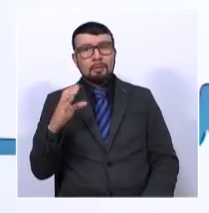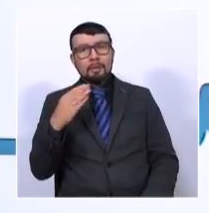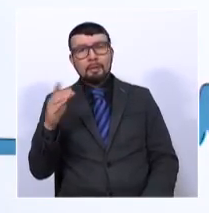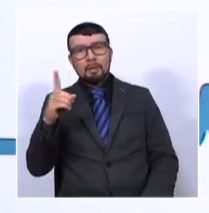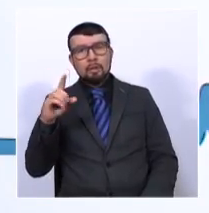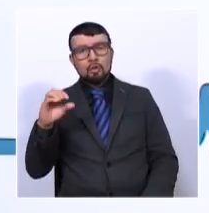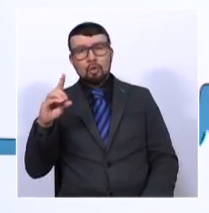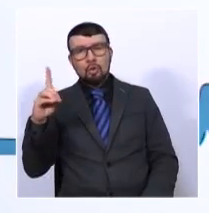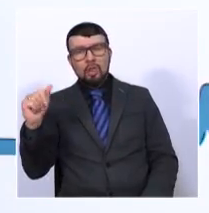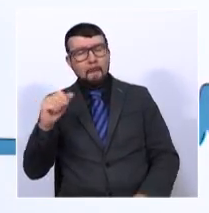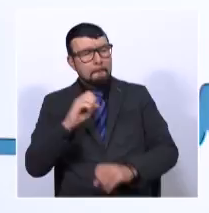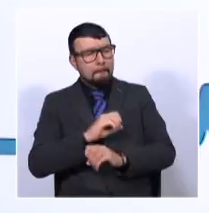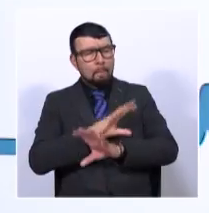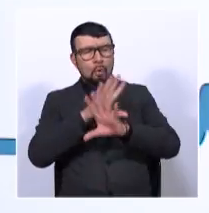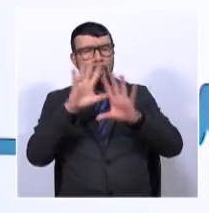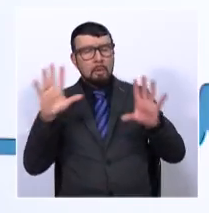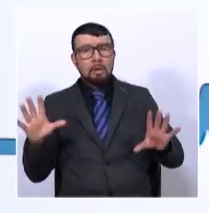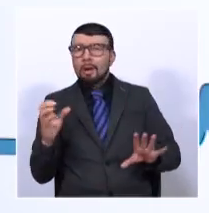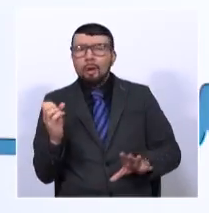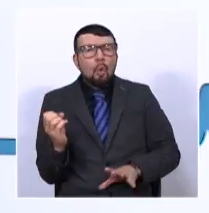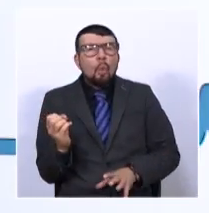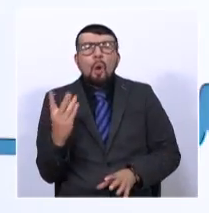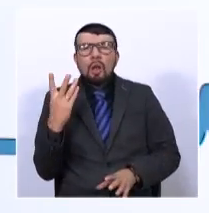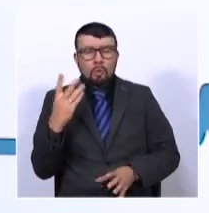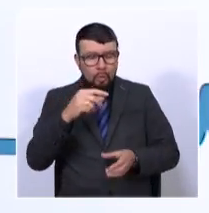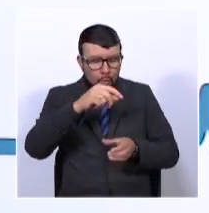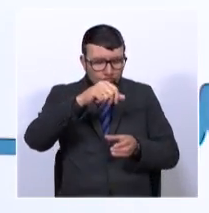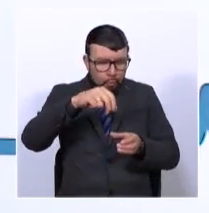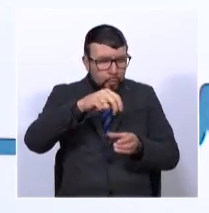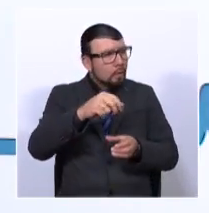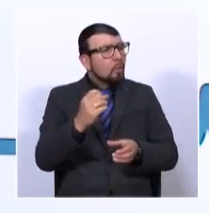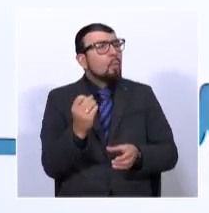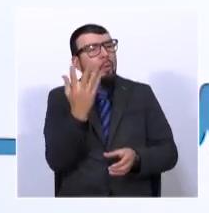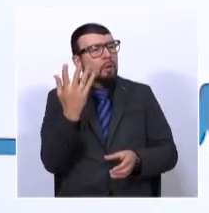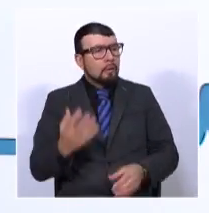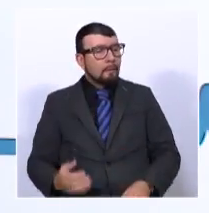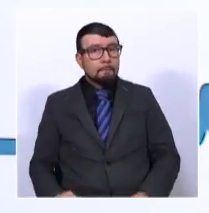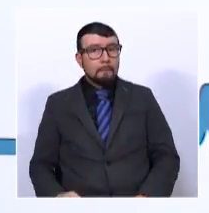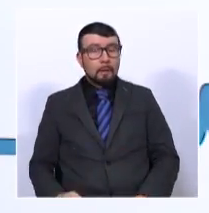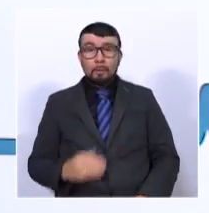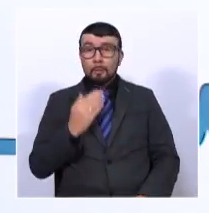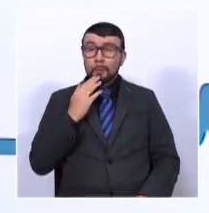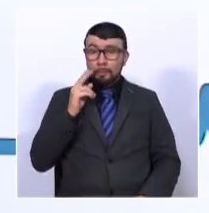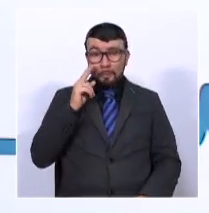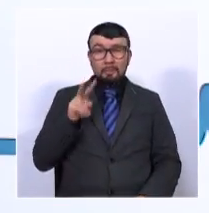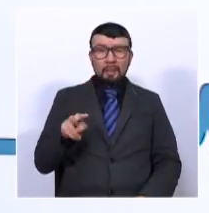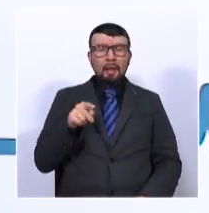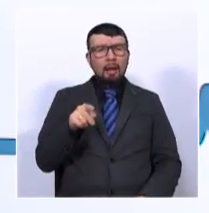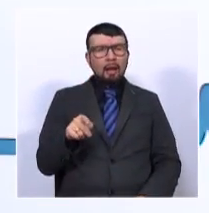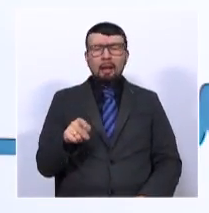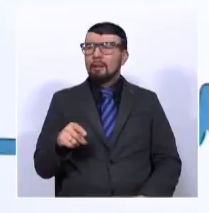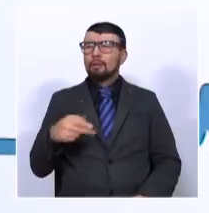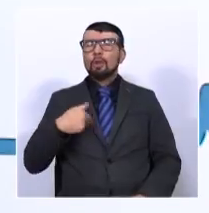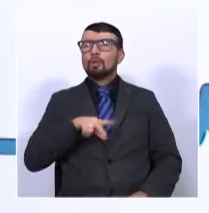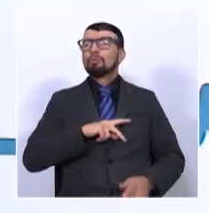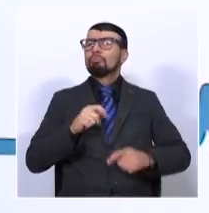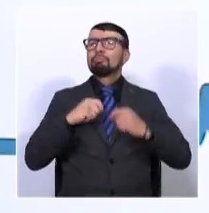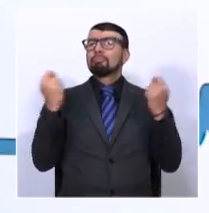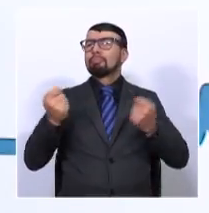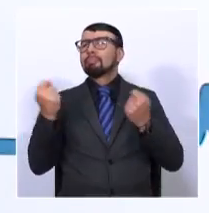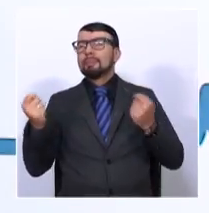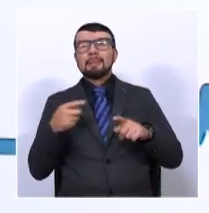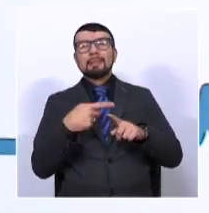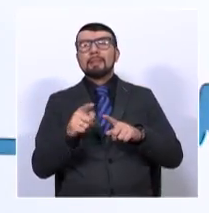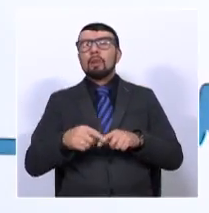El tema del bicarbonato, a ver, ustedes ven que uno encapsula muchos productos